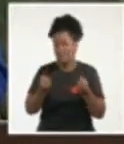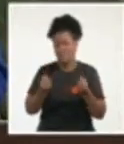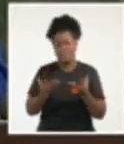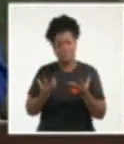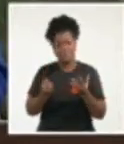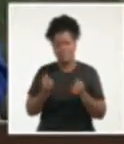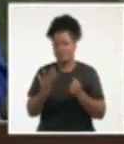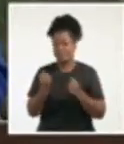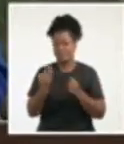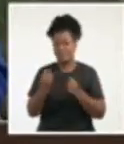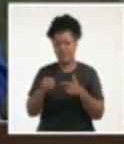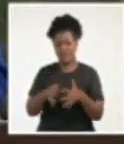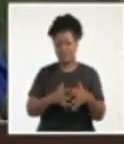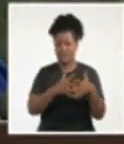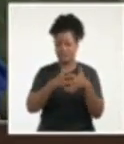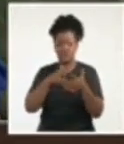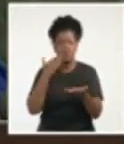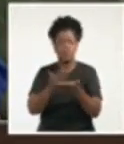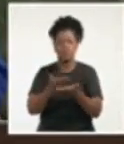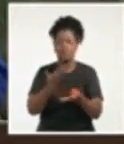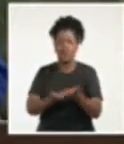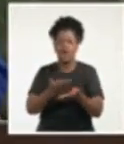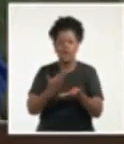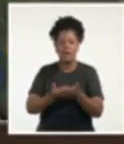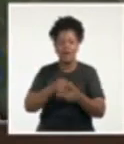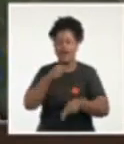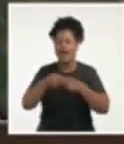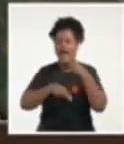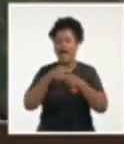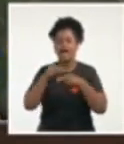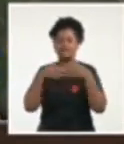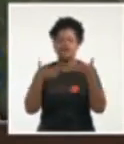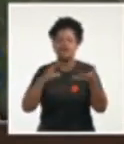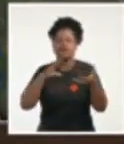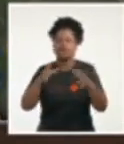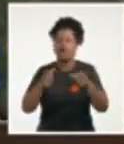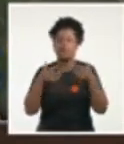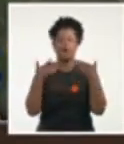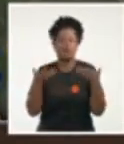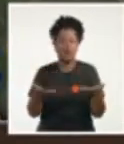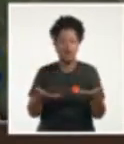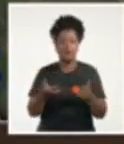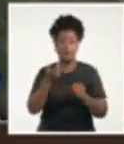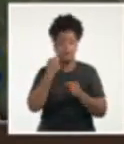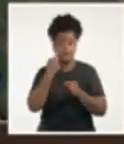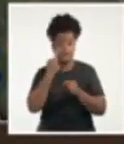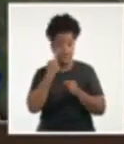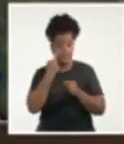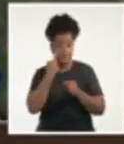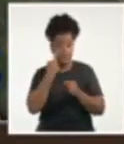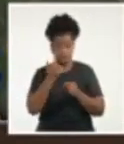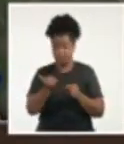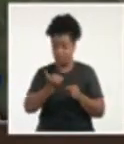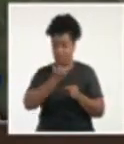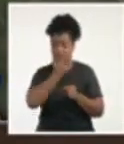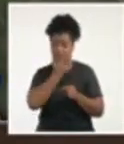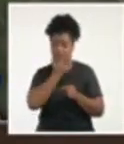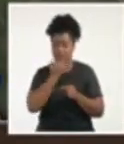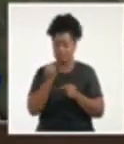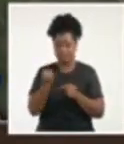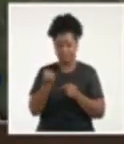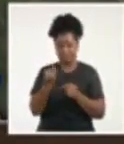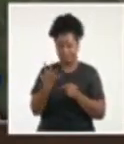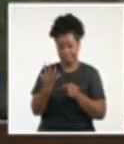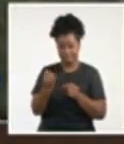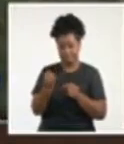fractura, todo el discurso se demuestra con las acciones que hacen y con la manera en que lo hacen, que es totalmente una mentira.